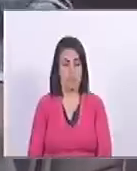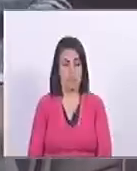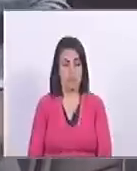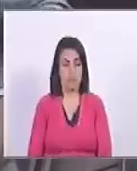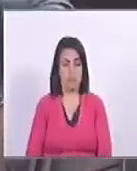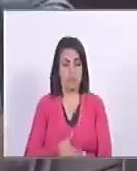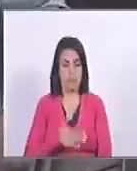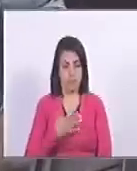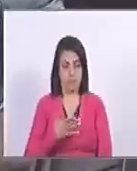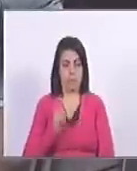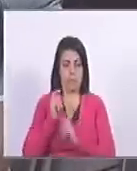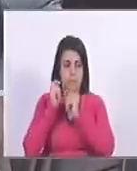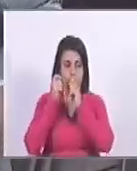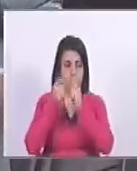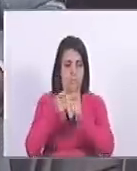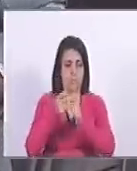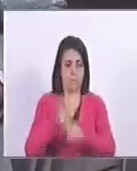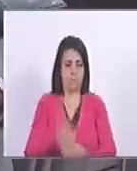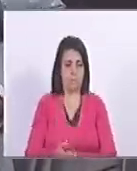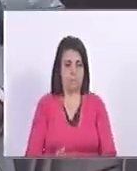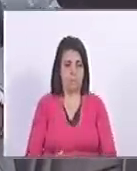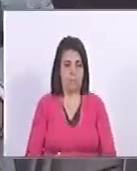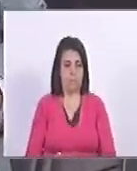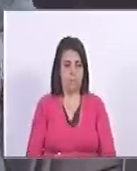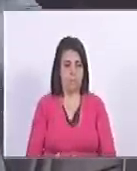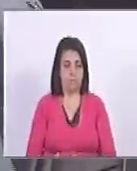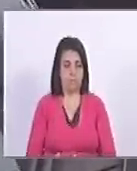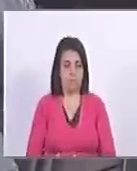¿Se puede poner asignados?